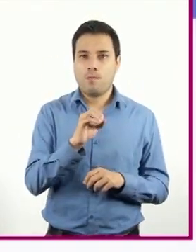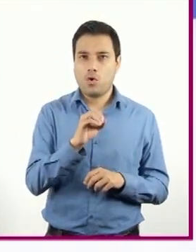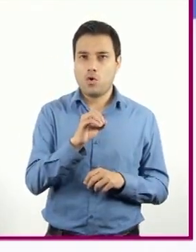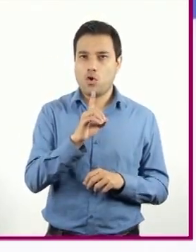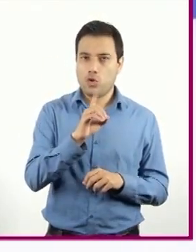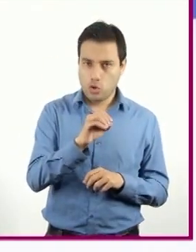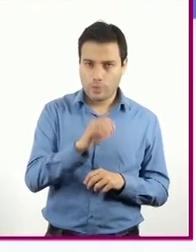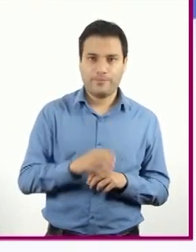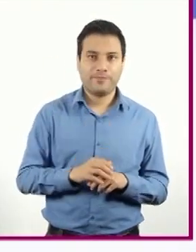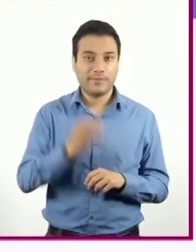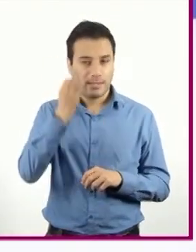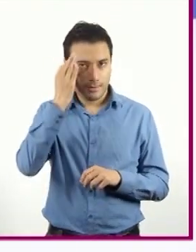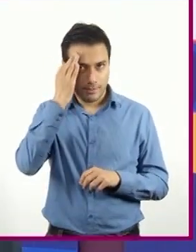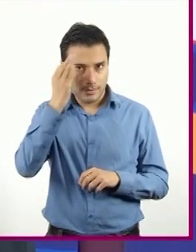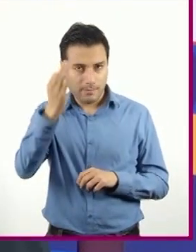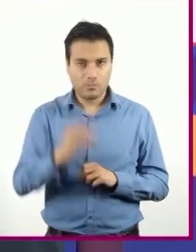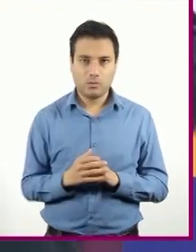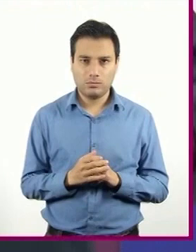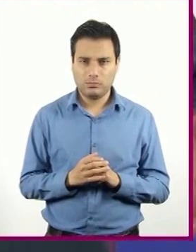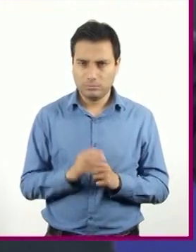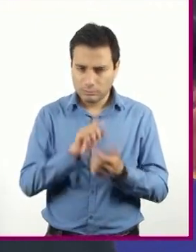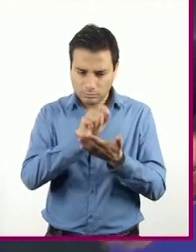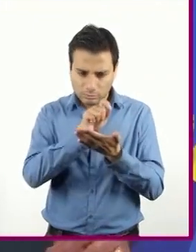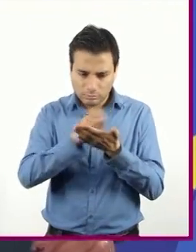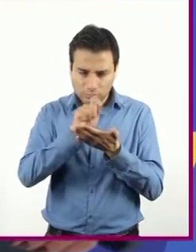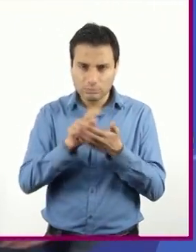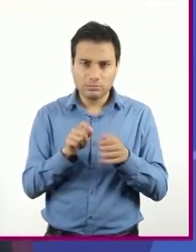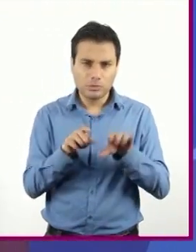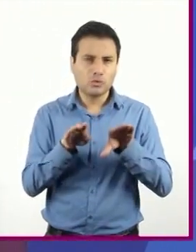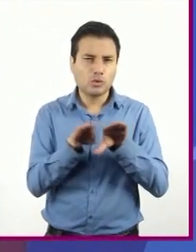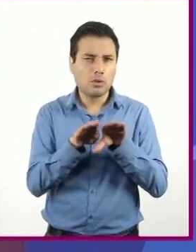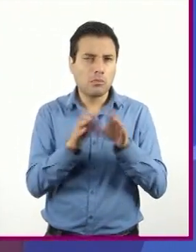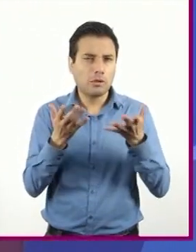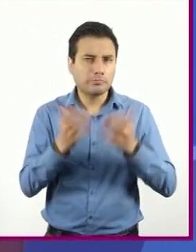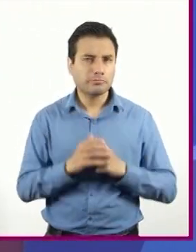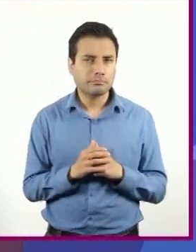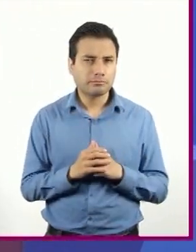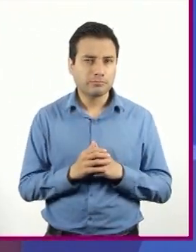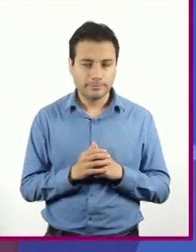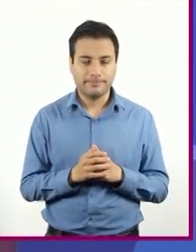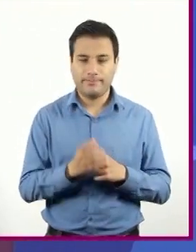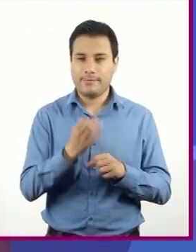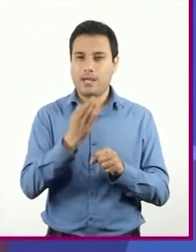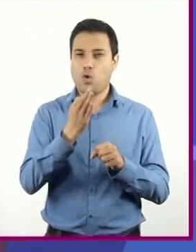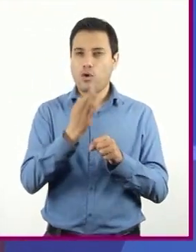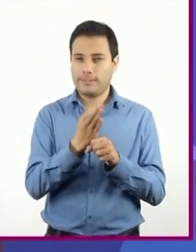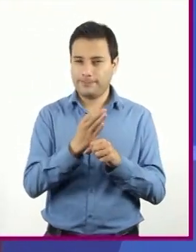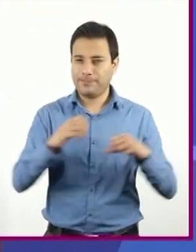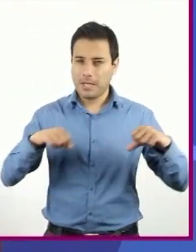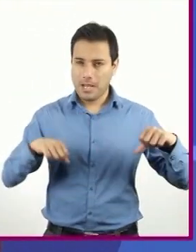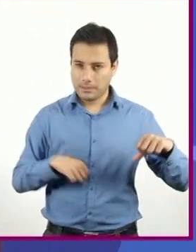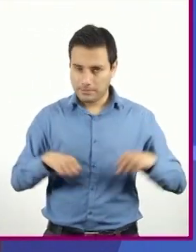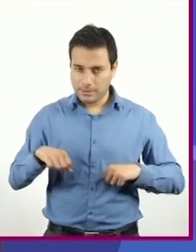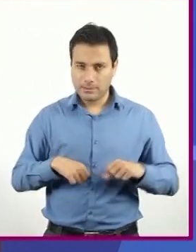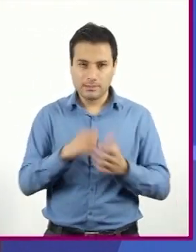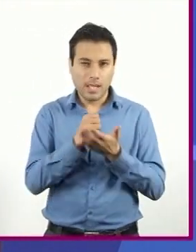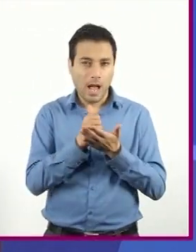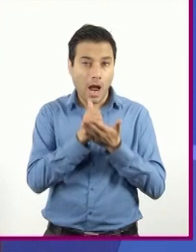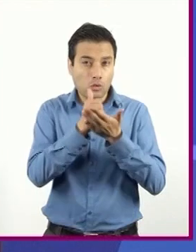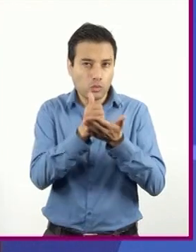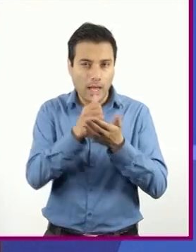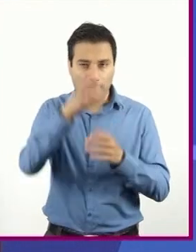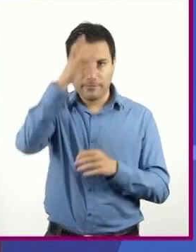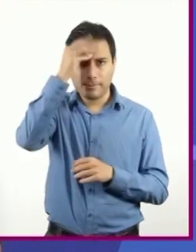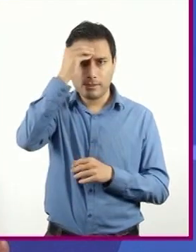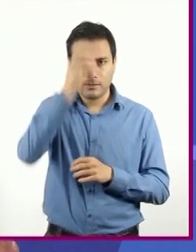lo escribo? Las actividades a desarrollar están encaminadas a la consecución del aprendizaje